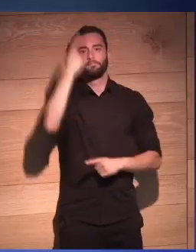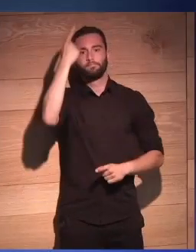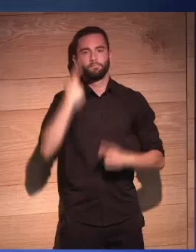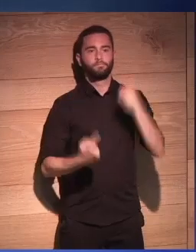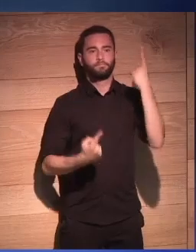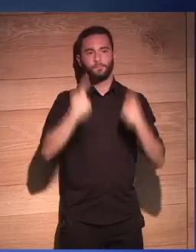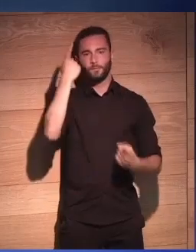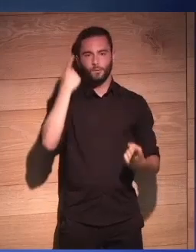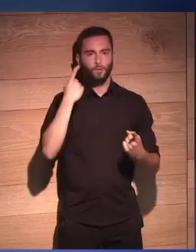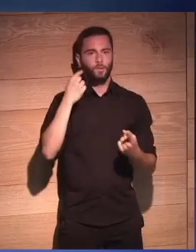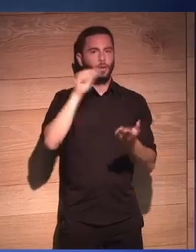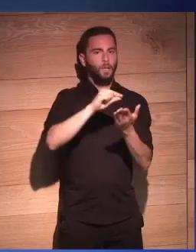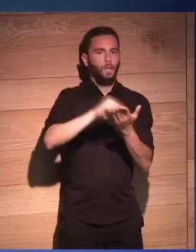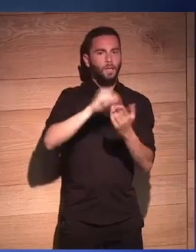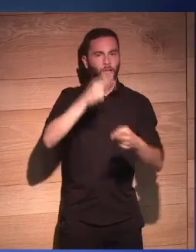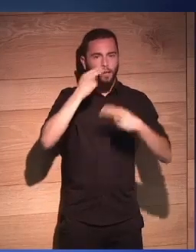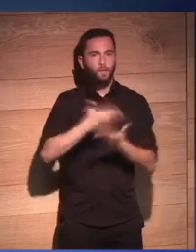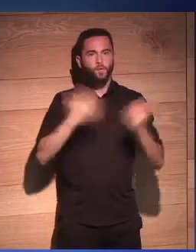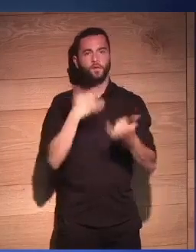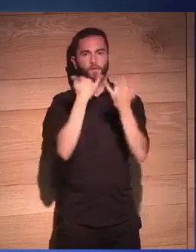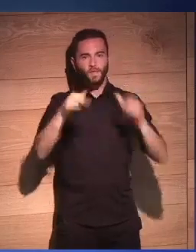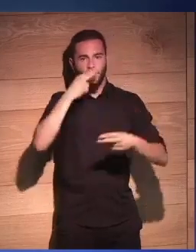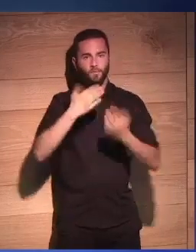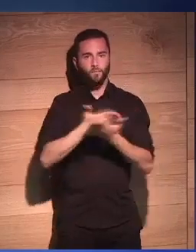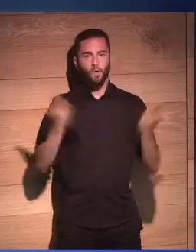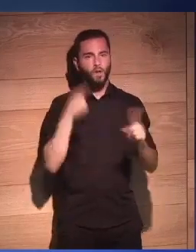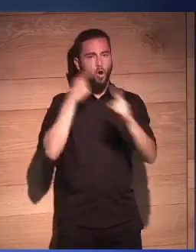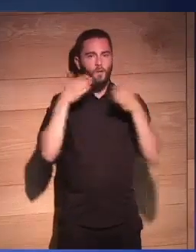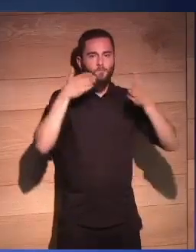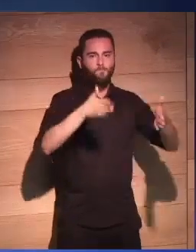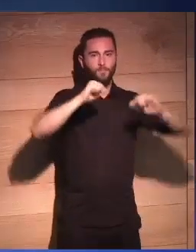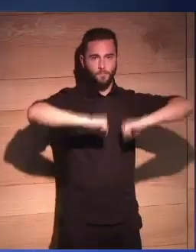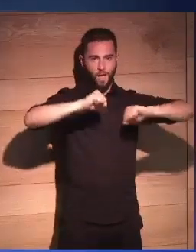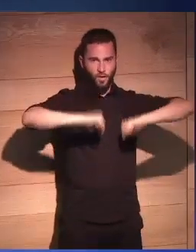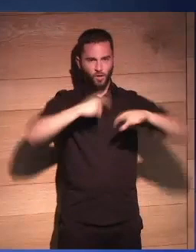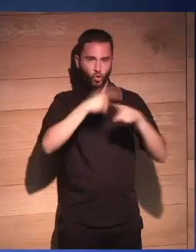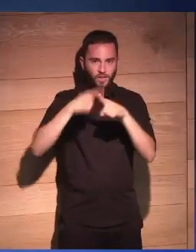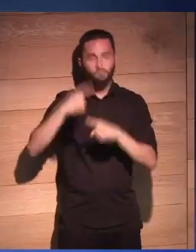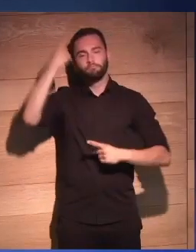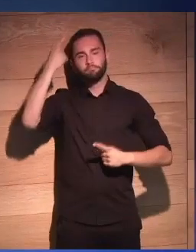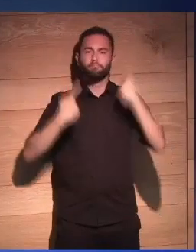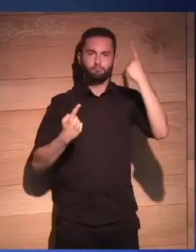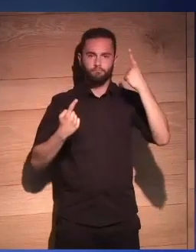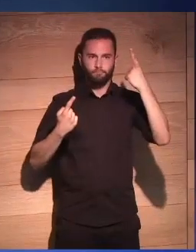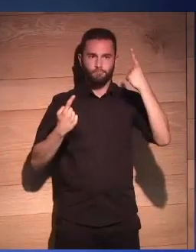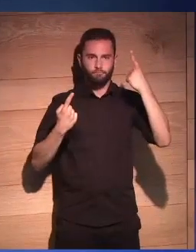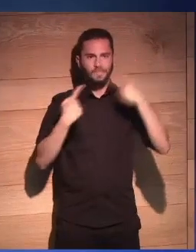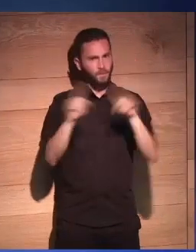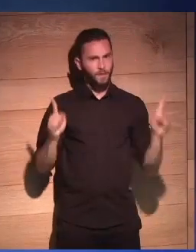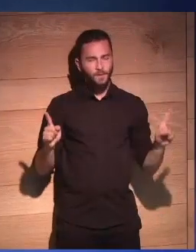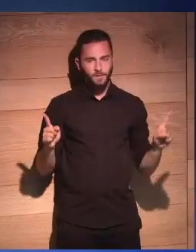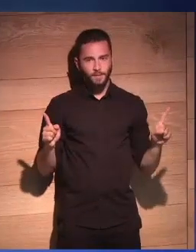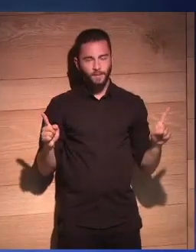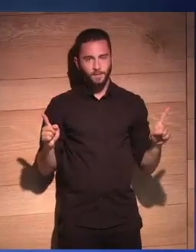puntos públicos, ¿no? Hay fiestas públicas dedicadas a la gente mayor, etc. Y hay ciertas cosas que son diferentes,